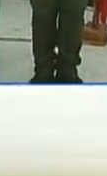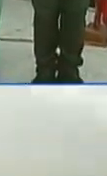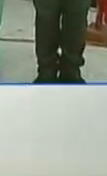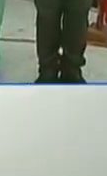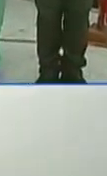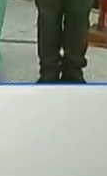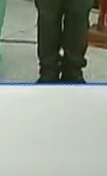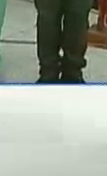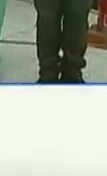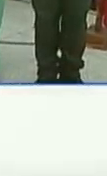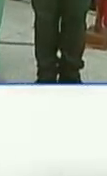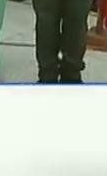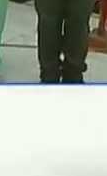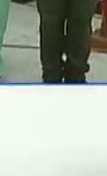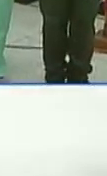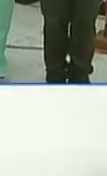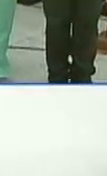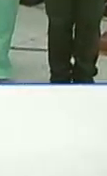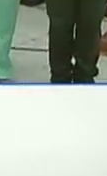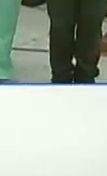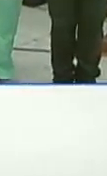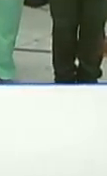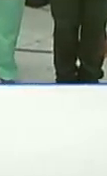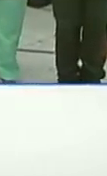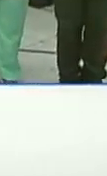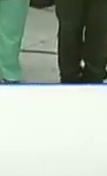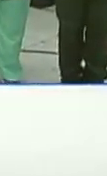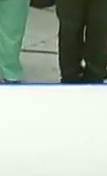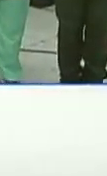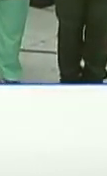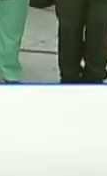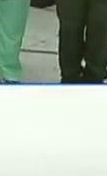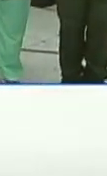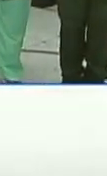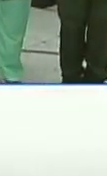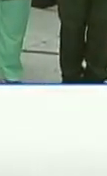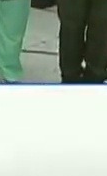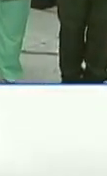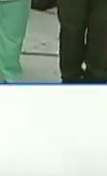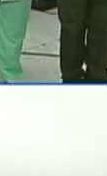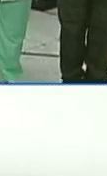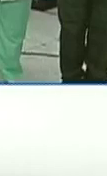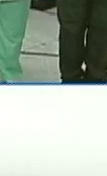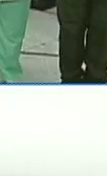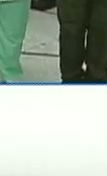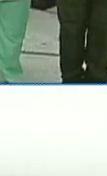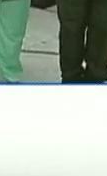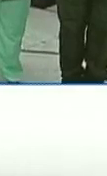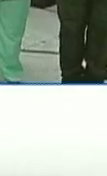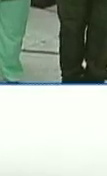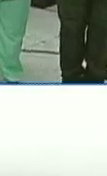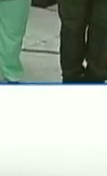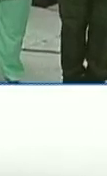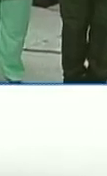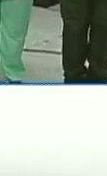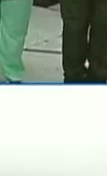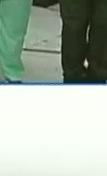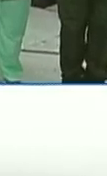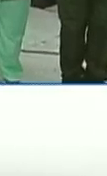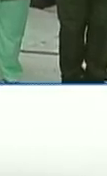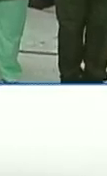con el amor a la patria, porque todo esto lo hacemos por amor a la patria. Nada de esto se hace para enriquecer a